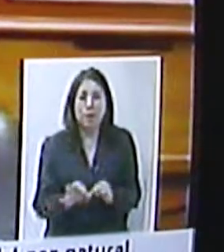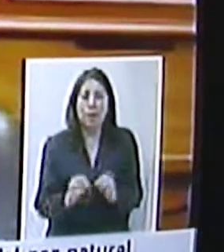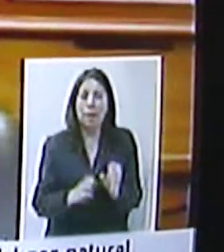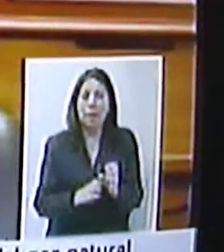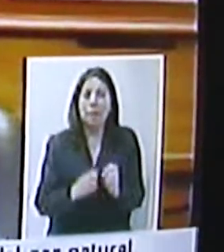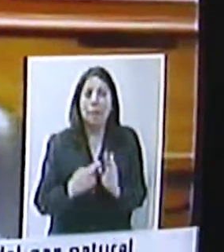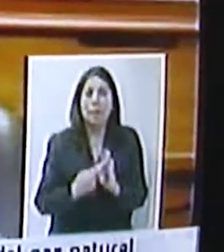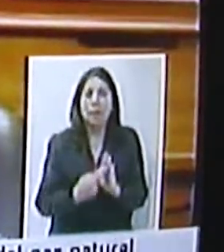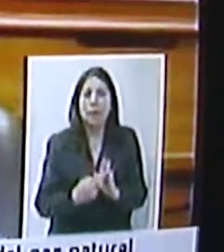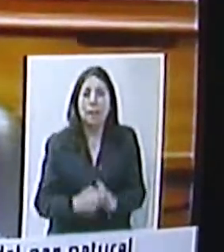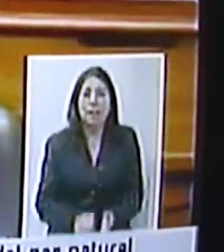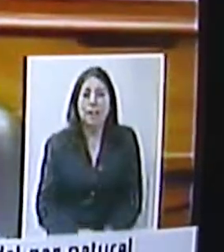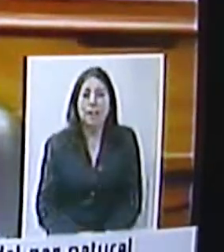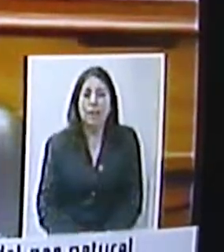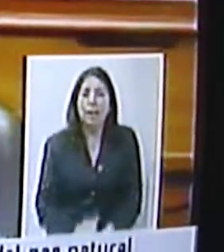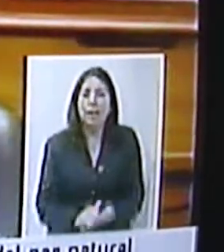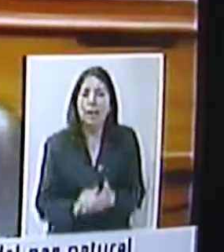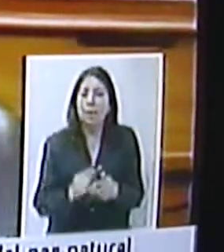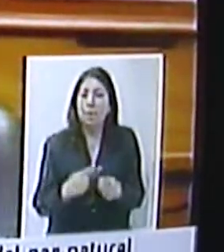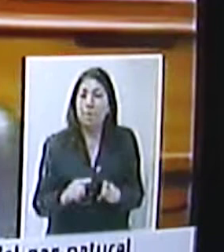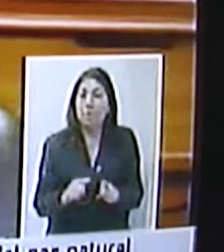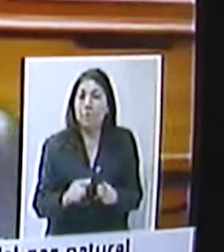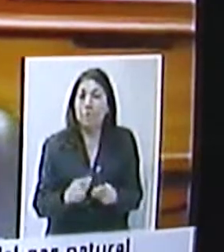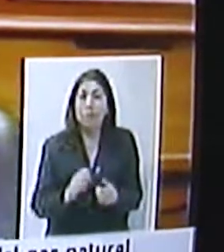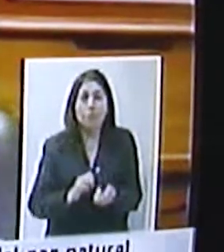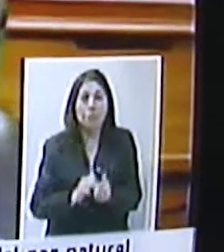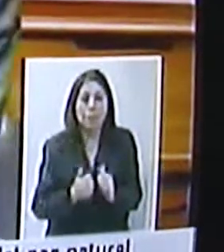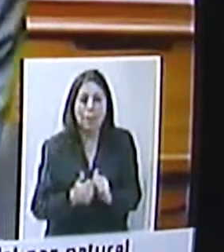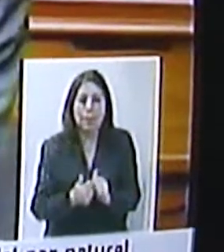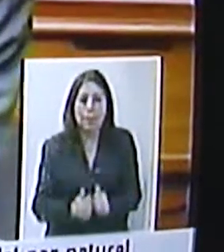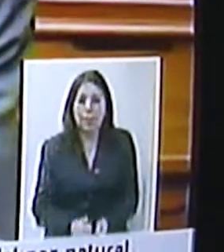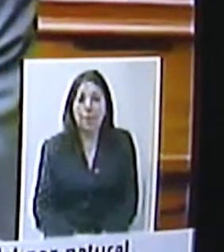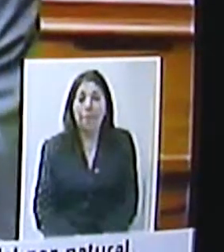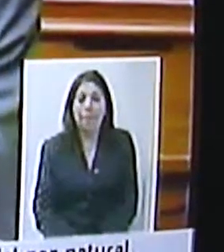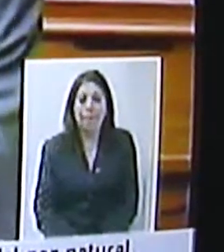época republicana, que permitiría la conversión